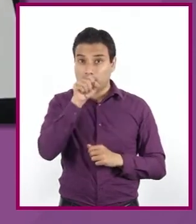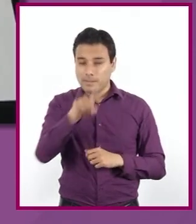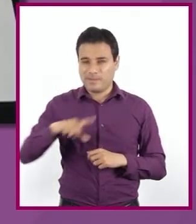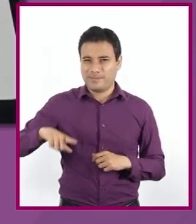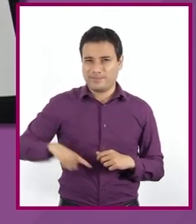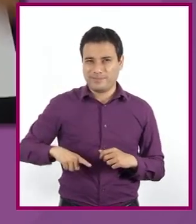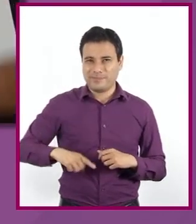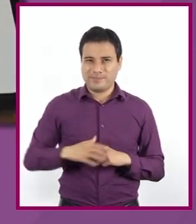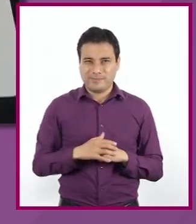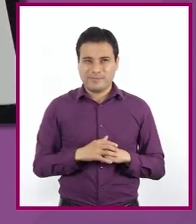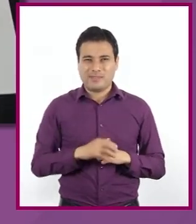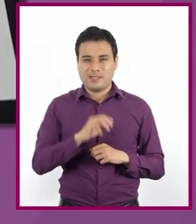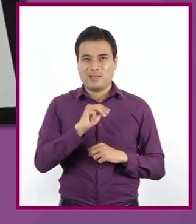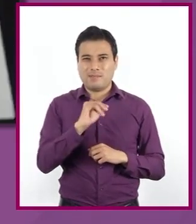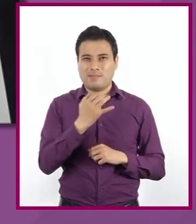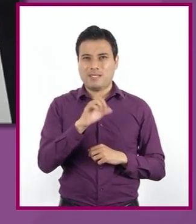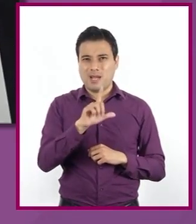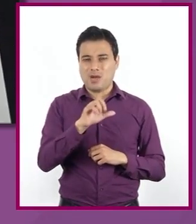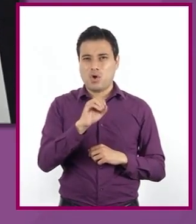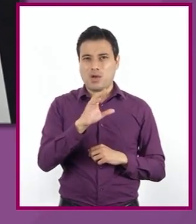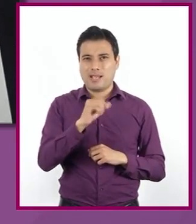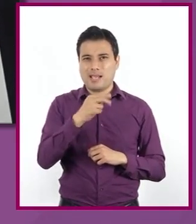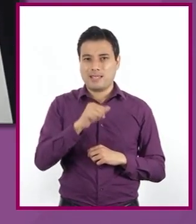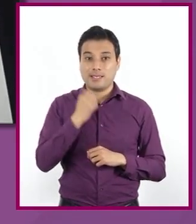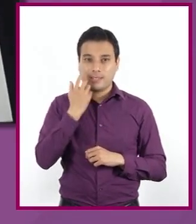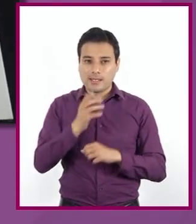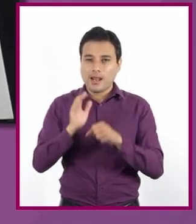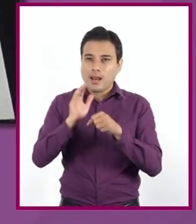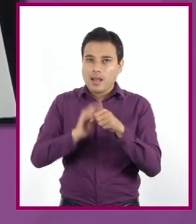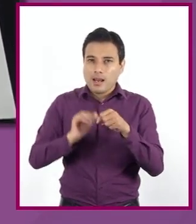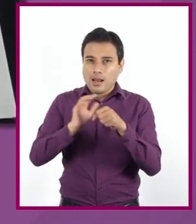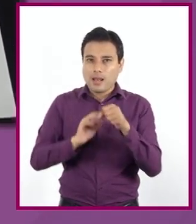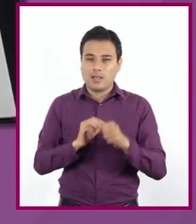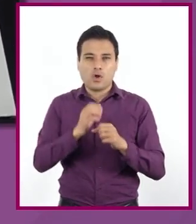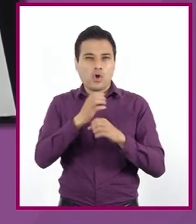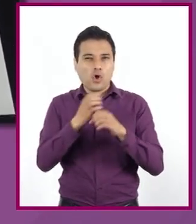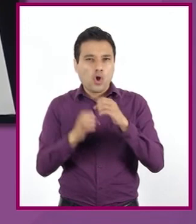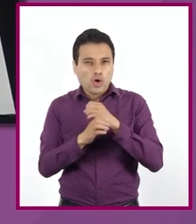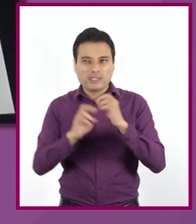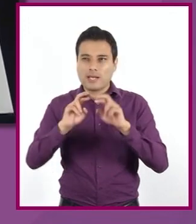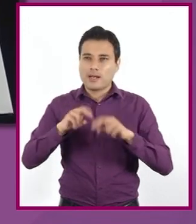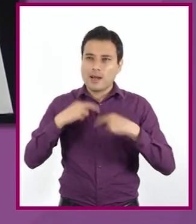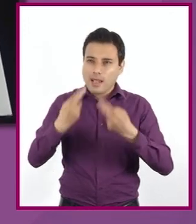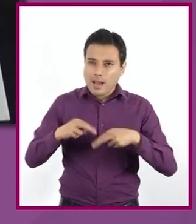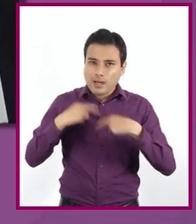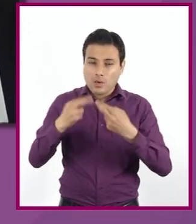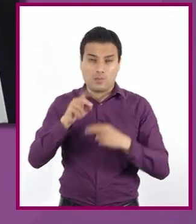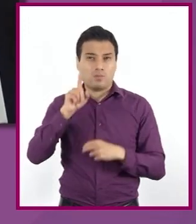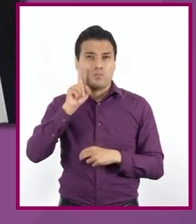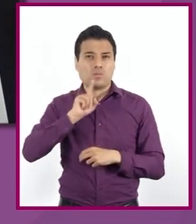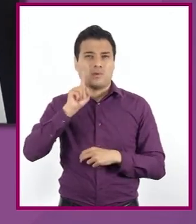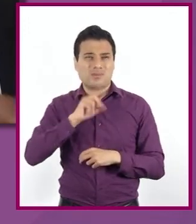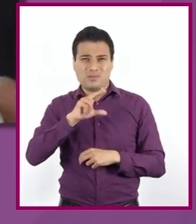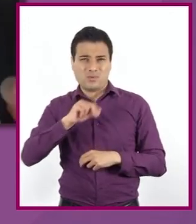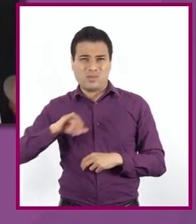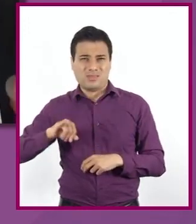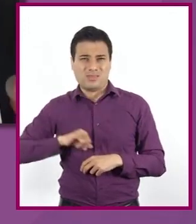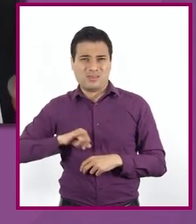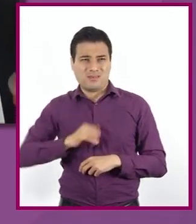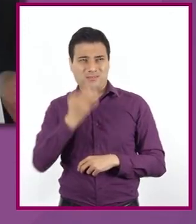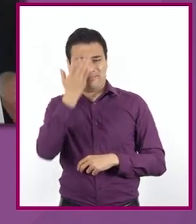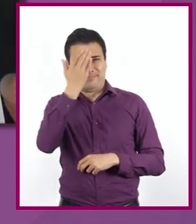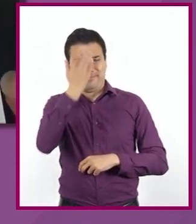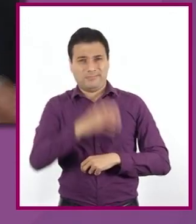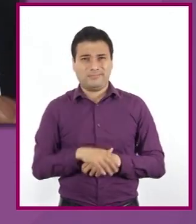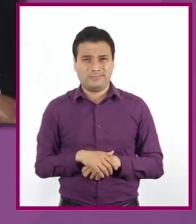Ocaña, quien la busca para cortejar con regalos costosos. Pero la mulata no está interesada en él, y